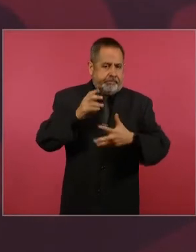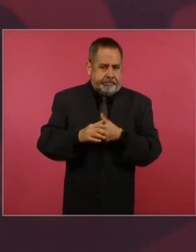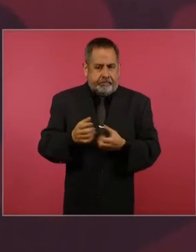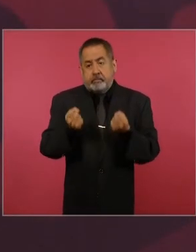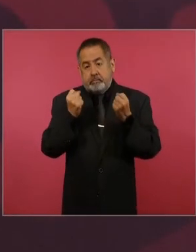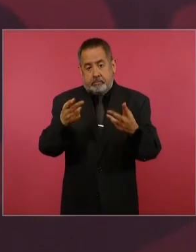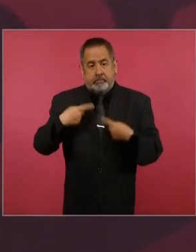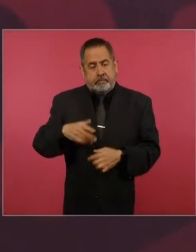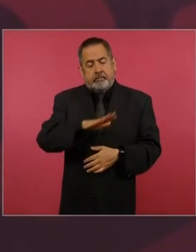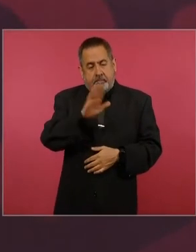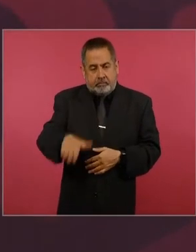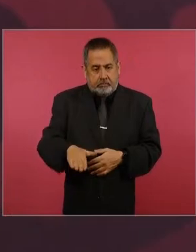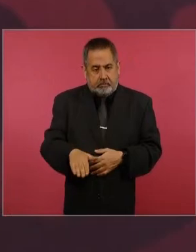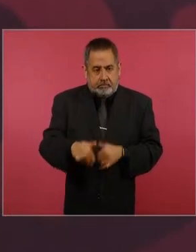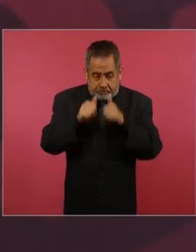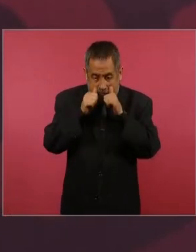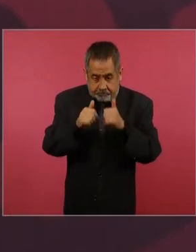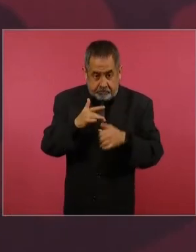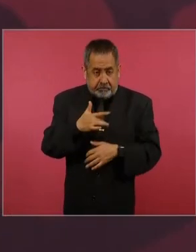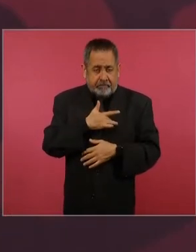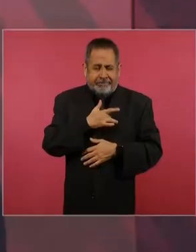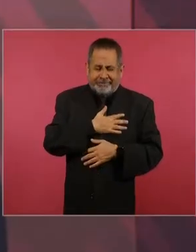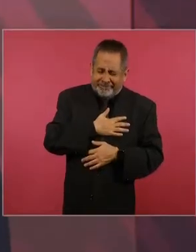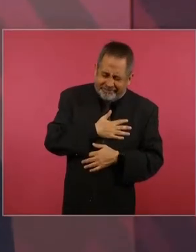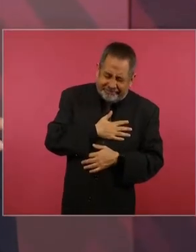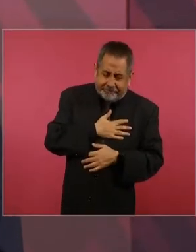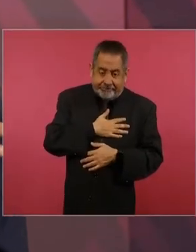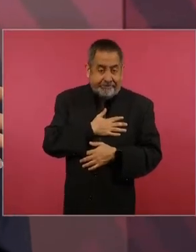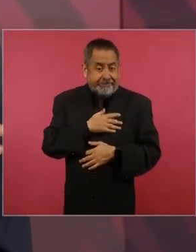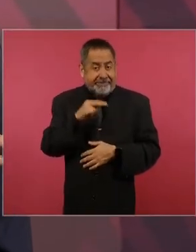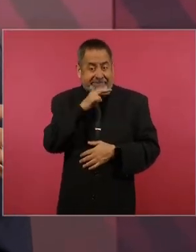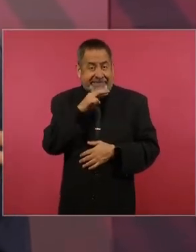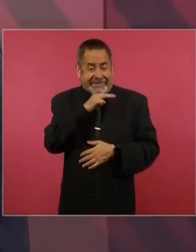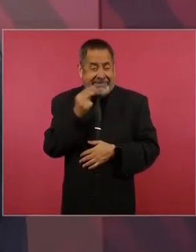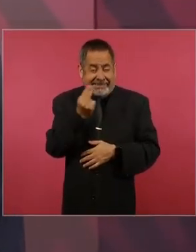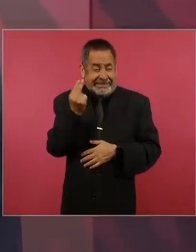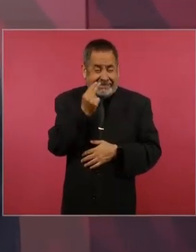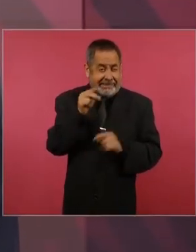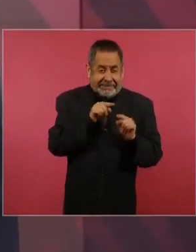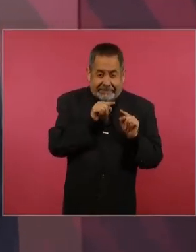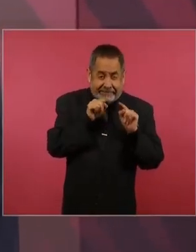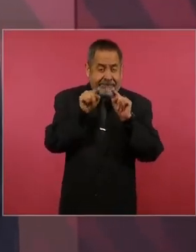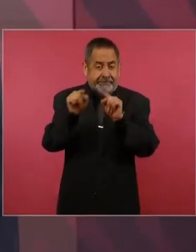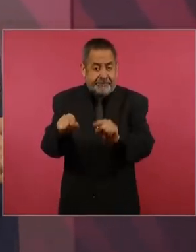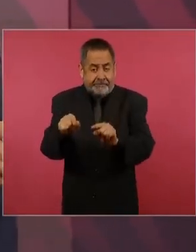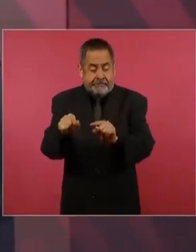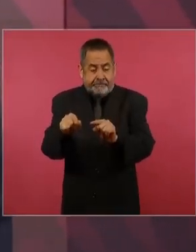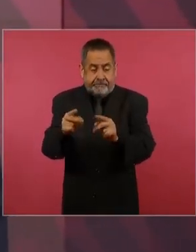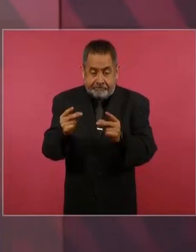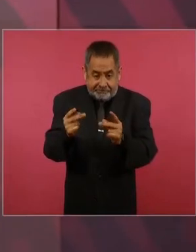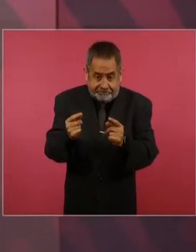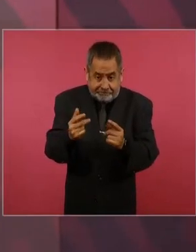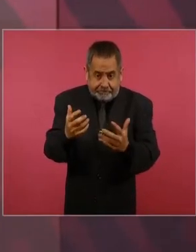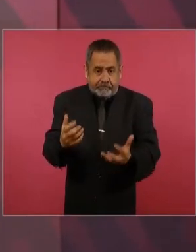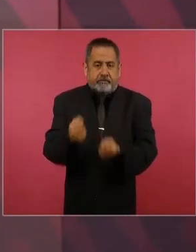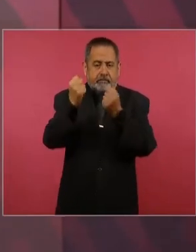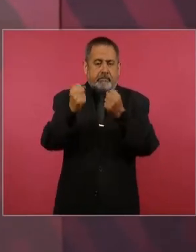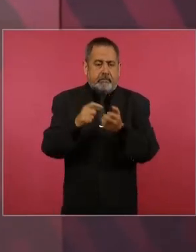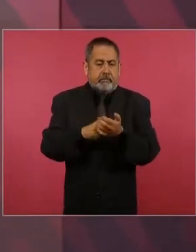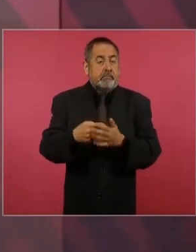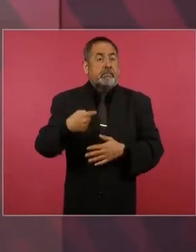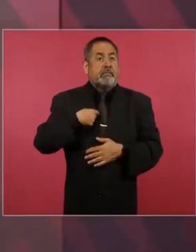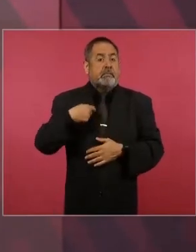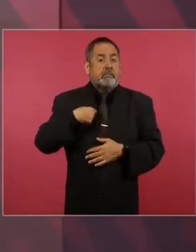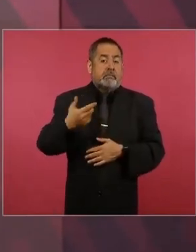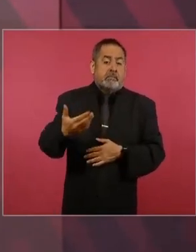muerte. Nada más que cuando tiene uno posibilidad de ser atendido a tiempo, también ya me dio el infarto hace 10